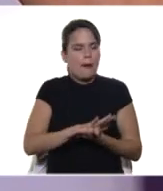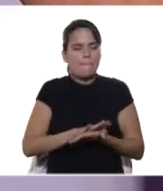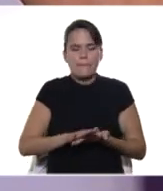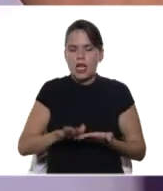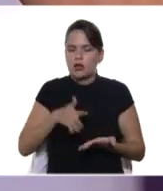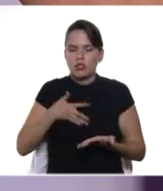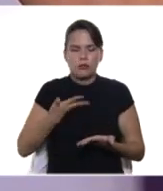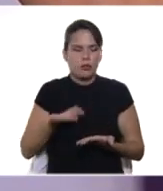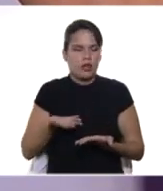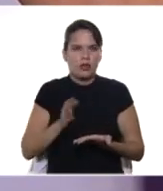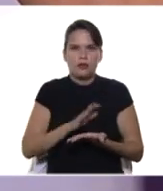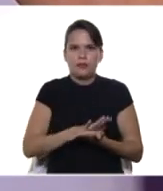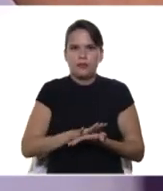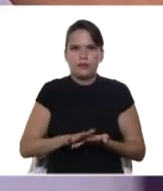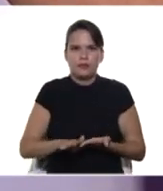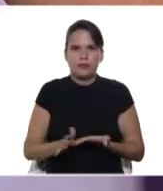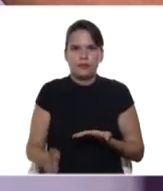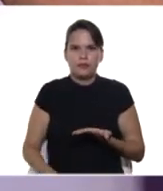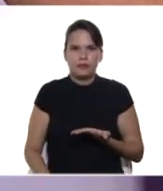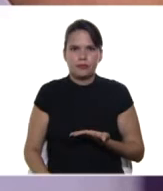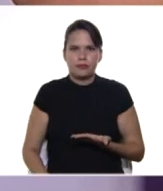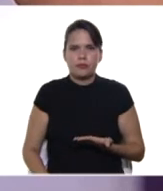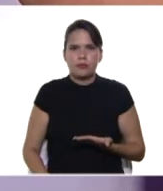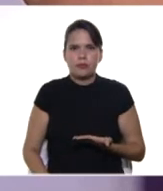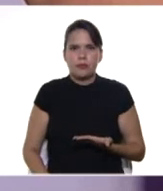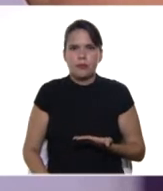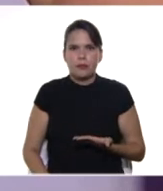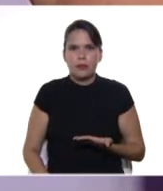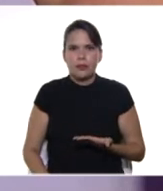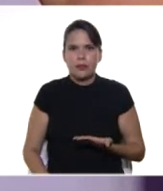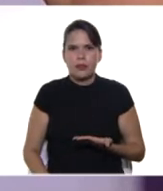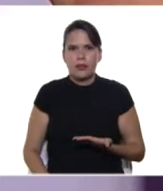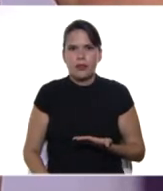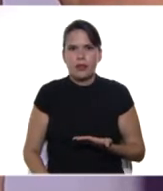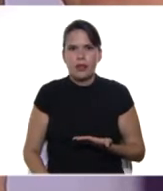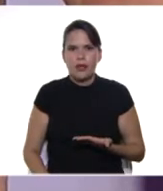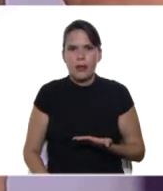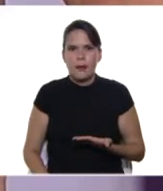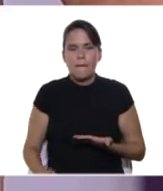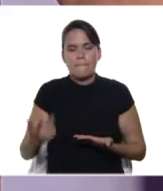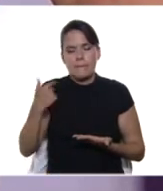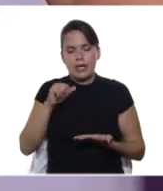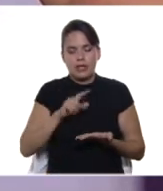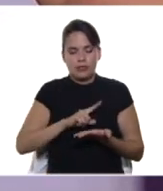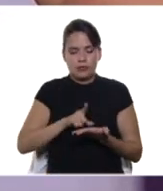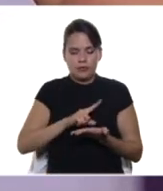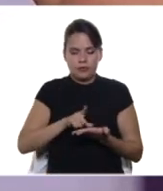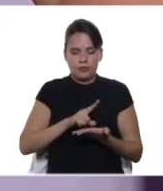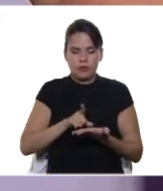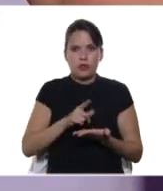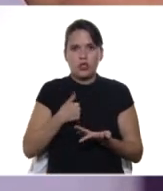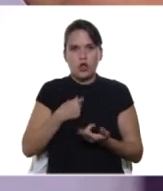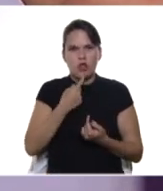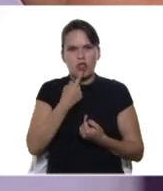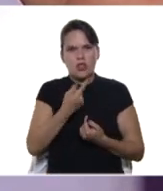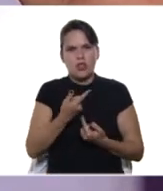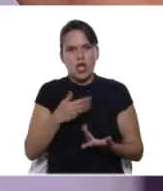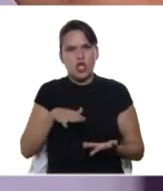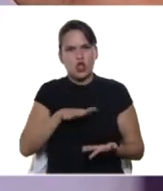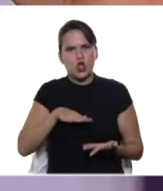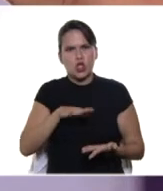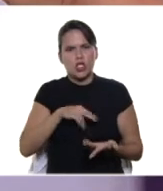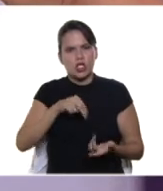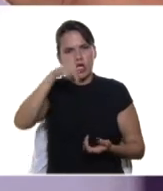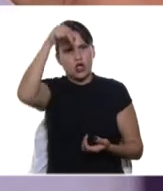plano que se pueda, para que la manecilla nos indique el